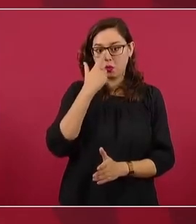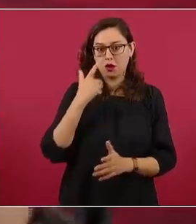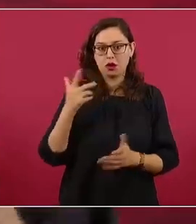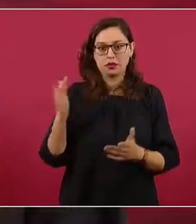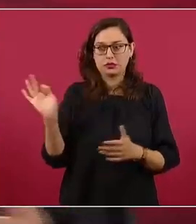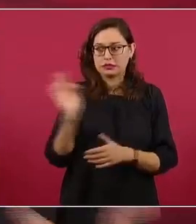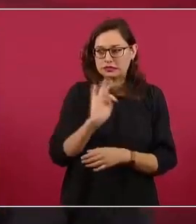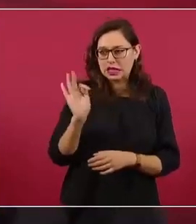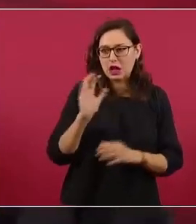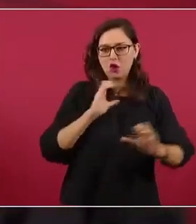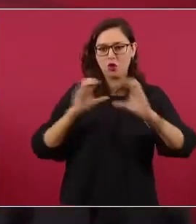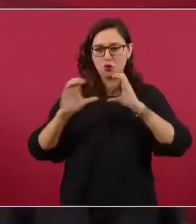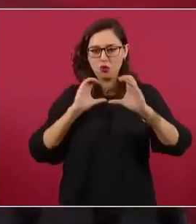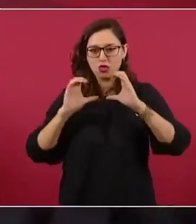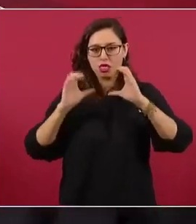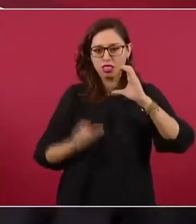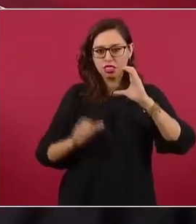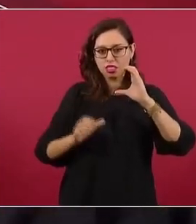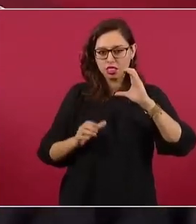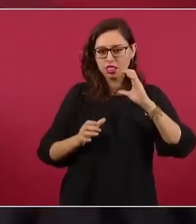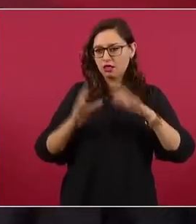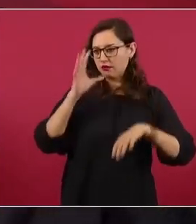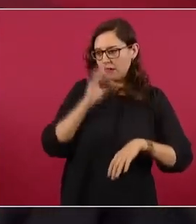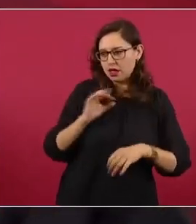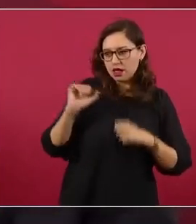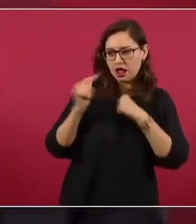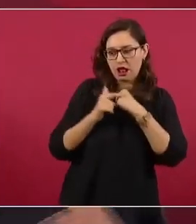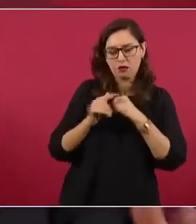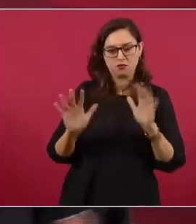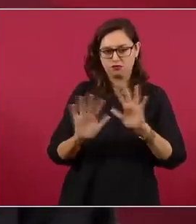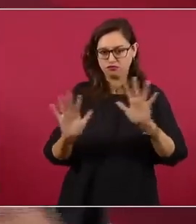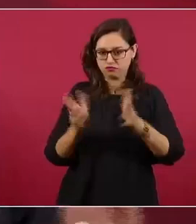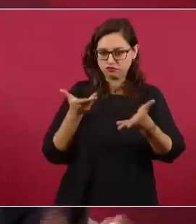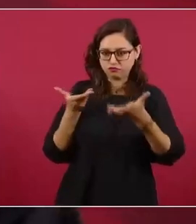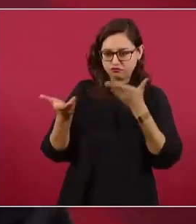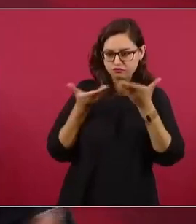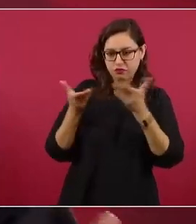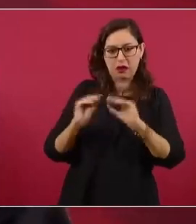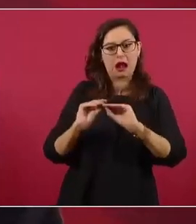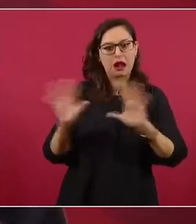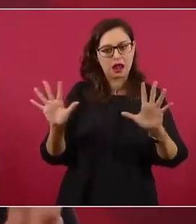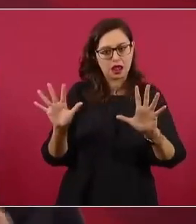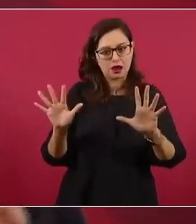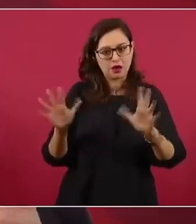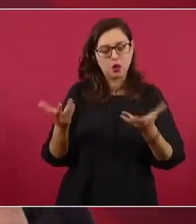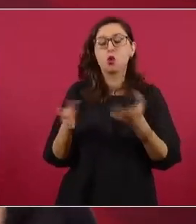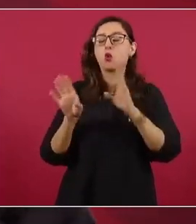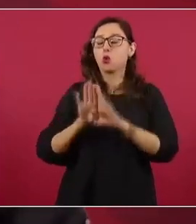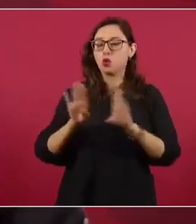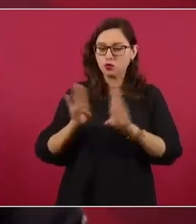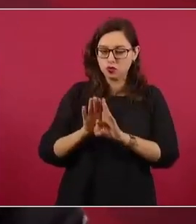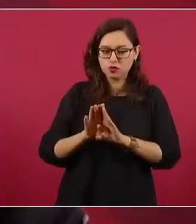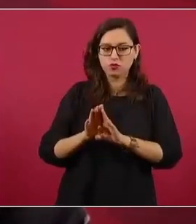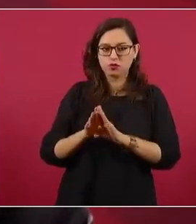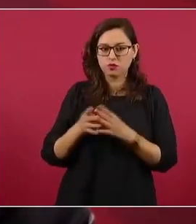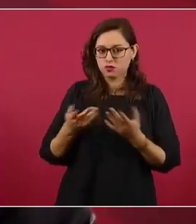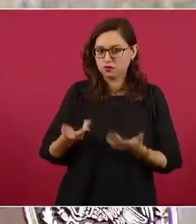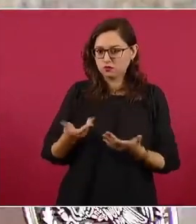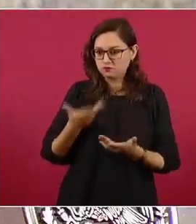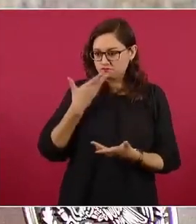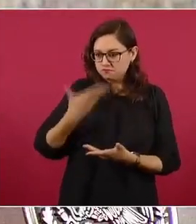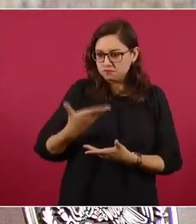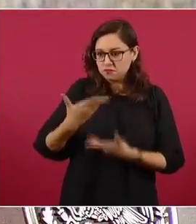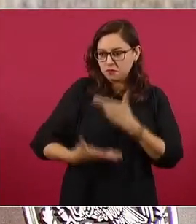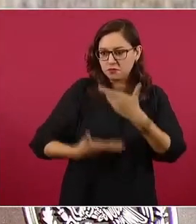malos entendidos y demás, poner simplemente claro cuáles son los conductos, cuáles son las formas a través de las que se lleva a